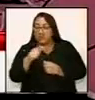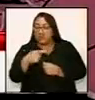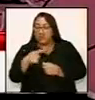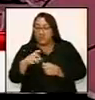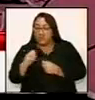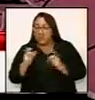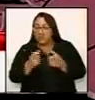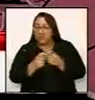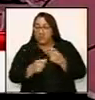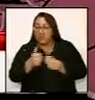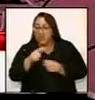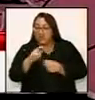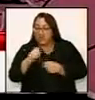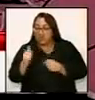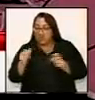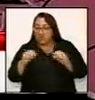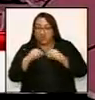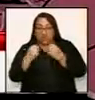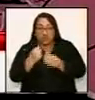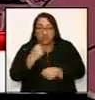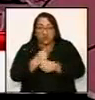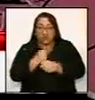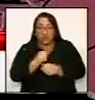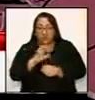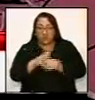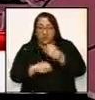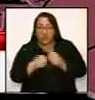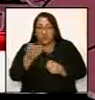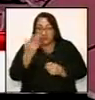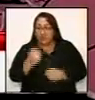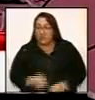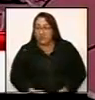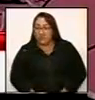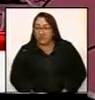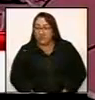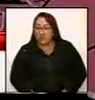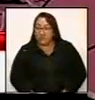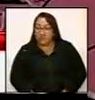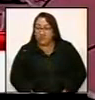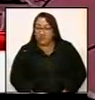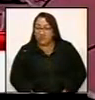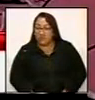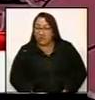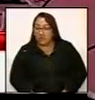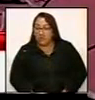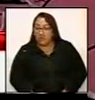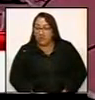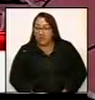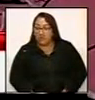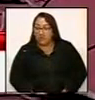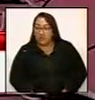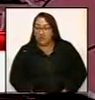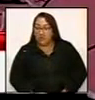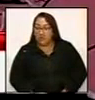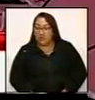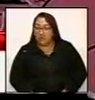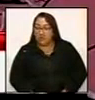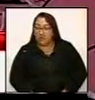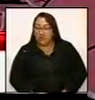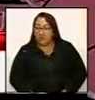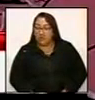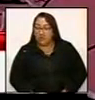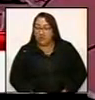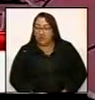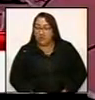con la congresista Alcorta y el grupo de trabajo del quinquenio anterior. Acá se hizo un seguimiento a las conclusiones que